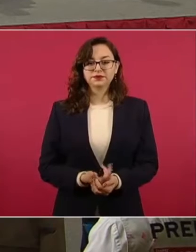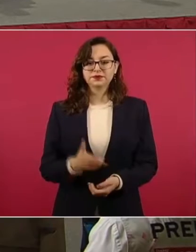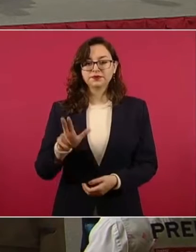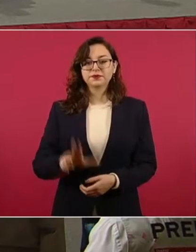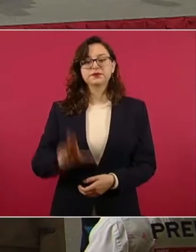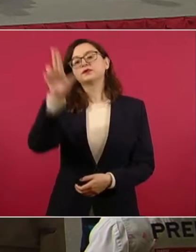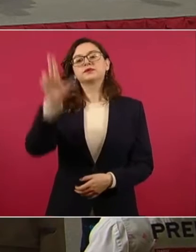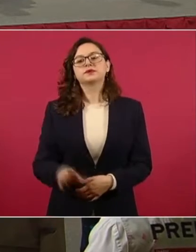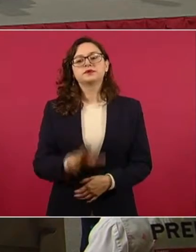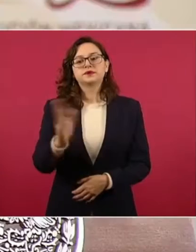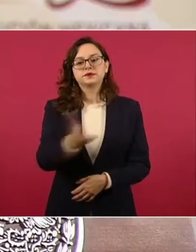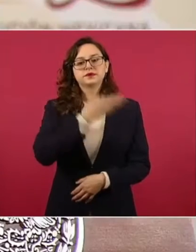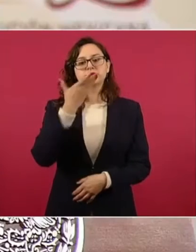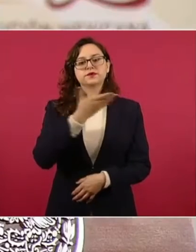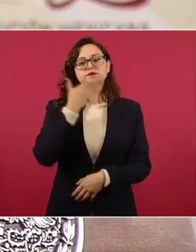salud.